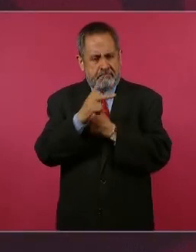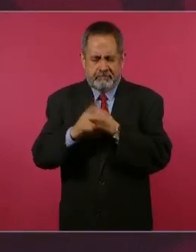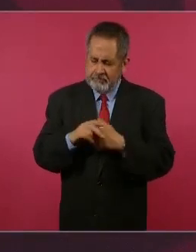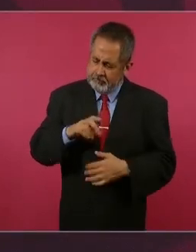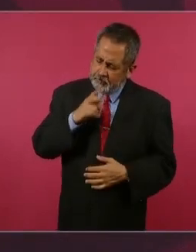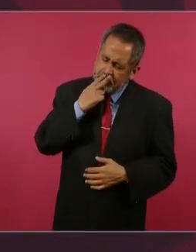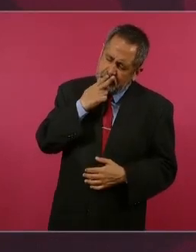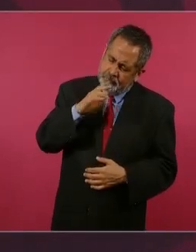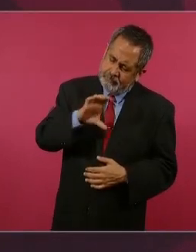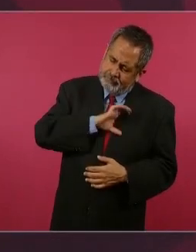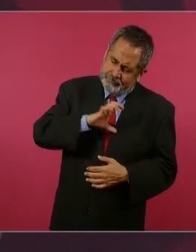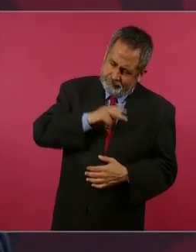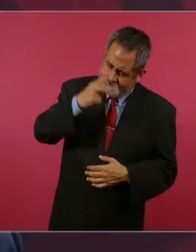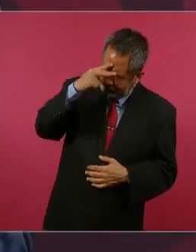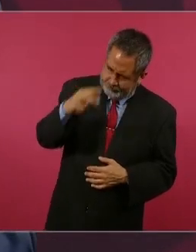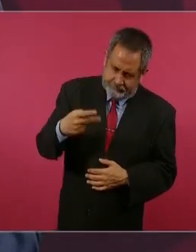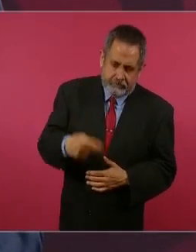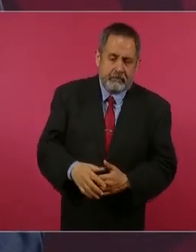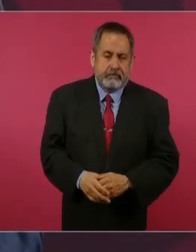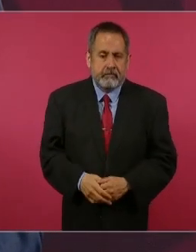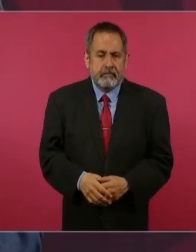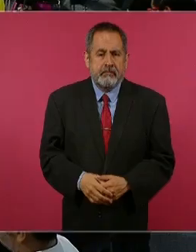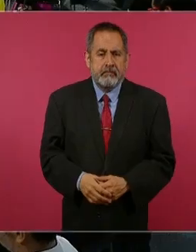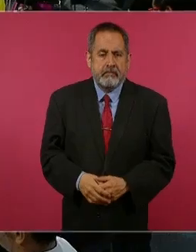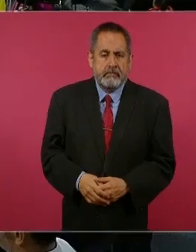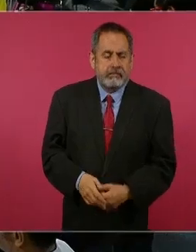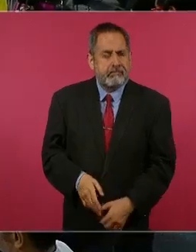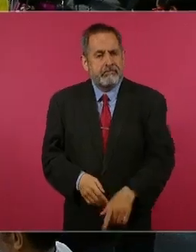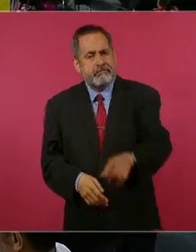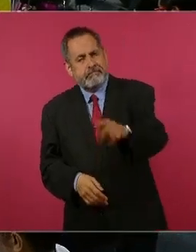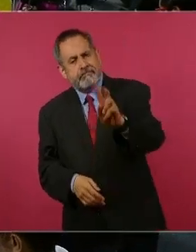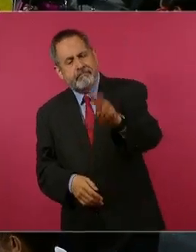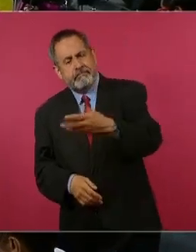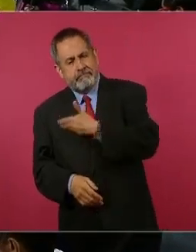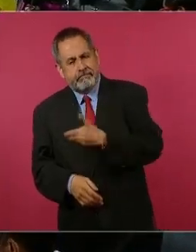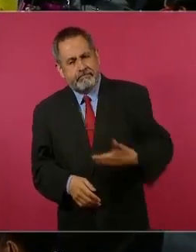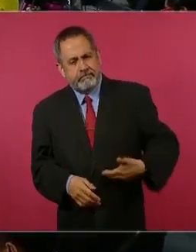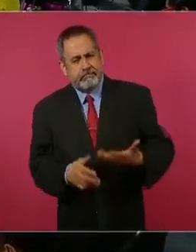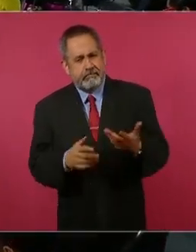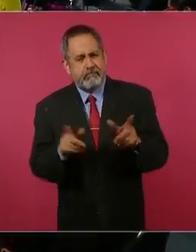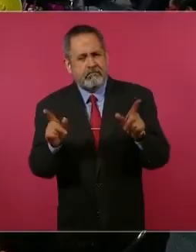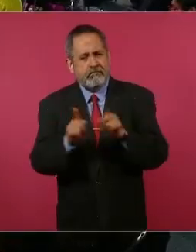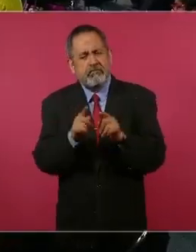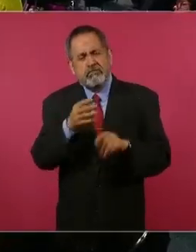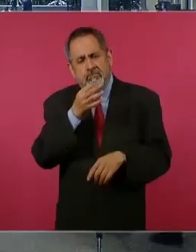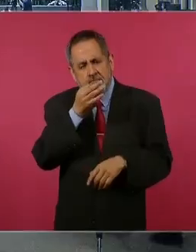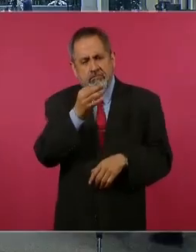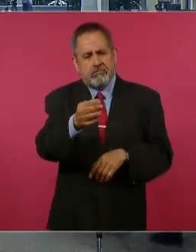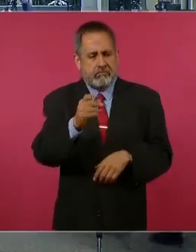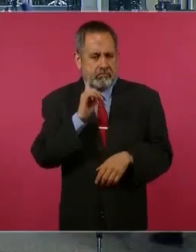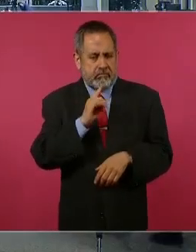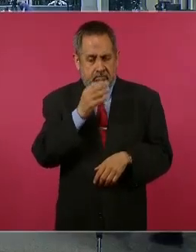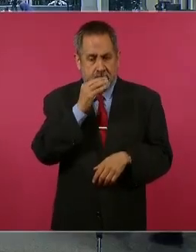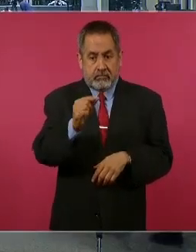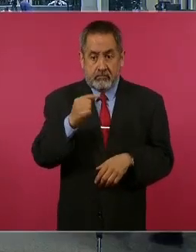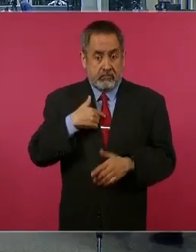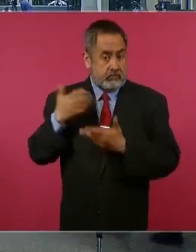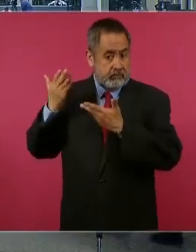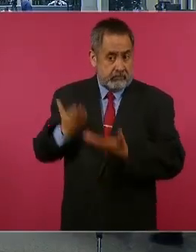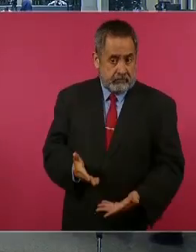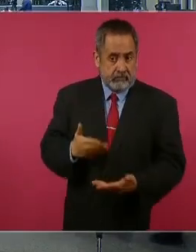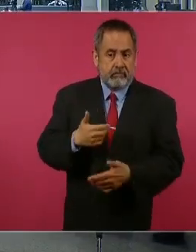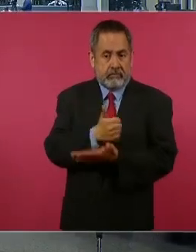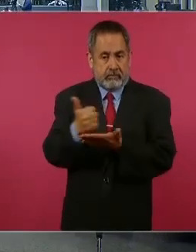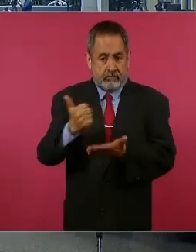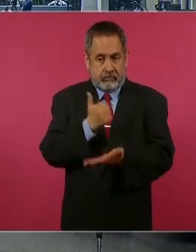querido México así es señor presidente me gustaría mencionar una situación ahora que llegué a la ciudad